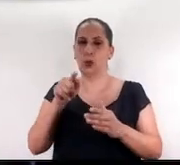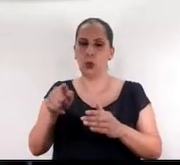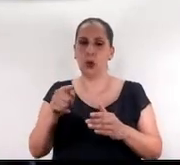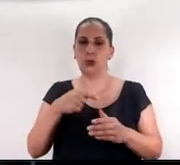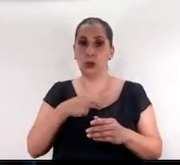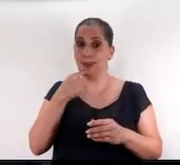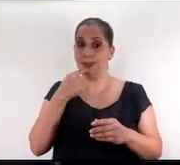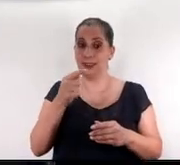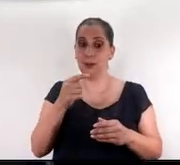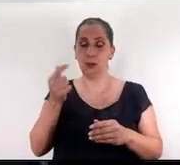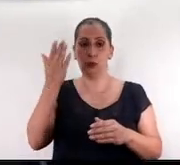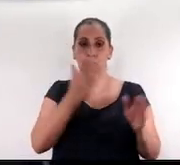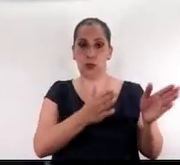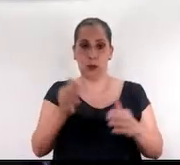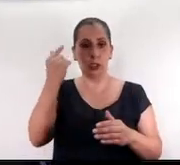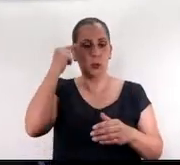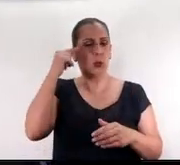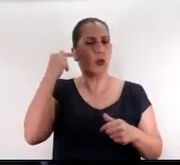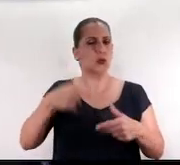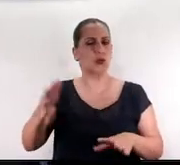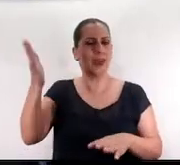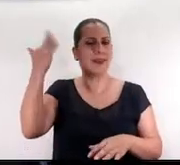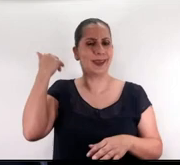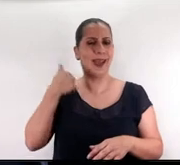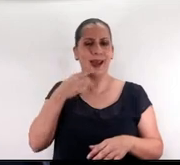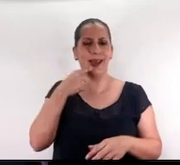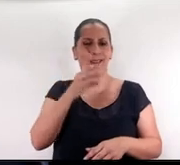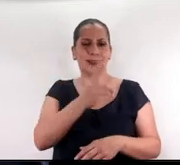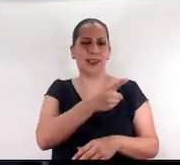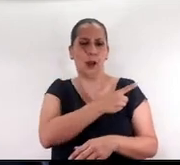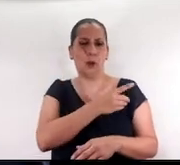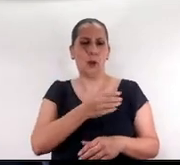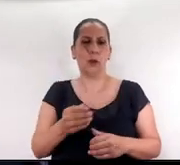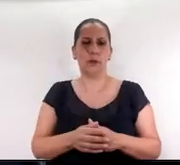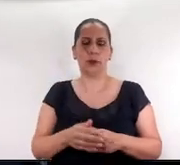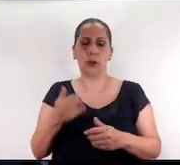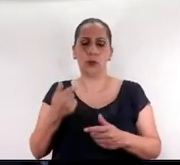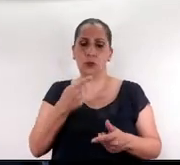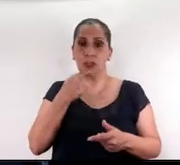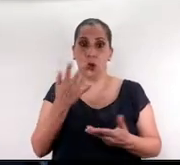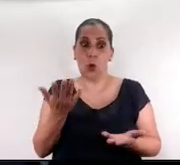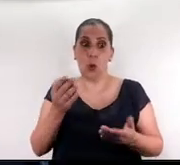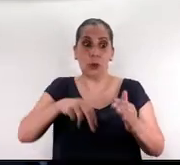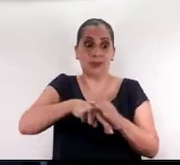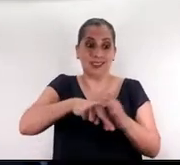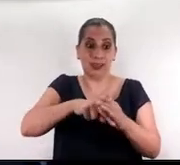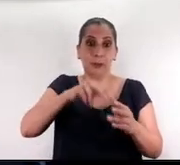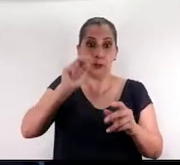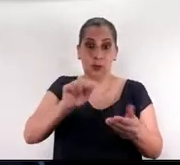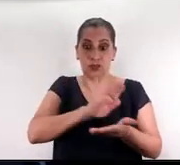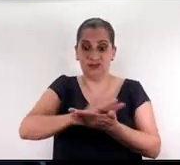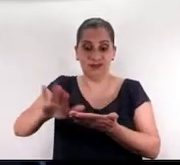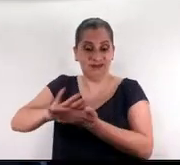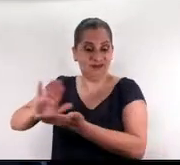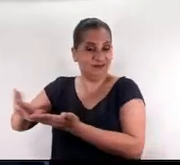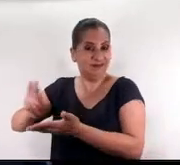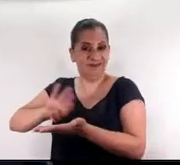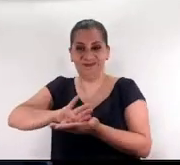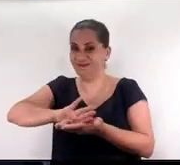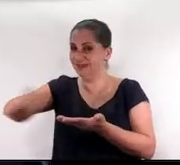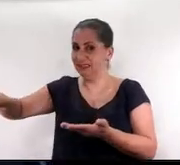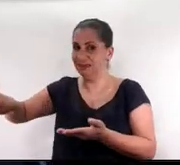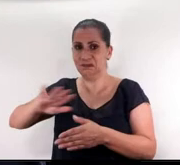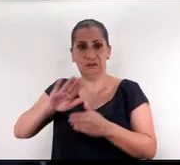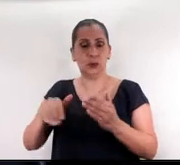señalé específicamente cuando estuve en la Junta de Notables sobre trabas, cómo eliminarlas específicamente, me parece